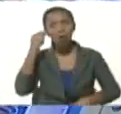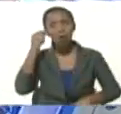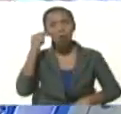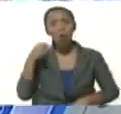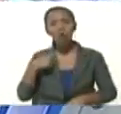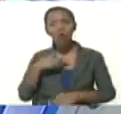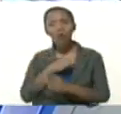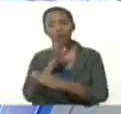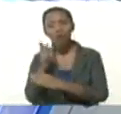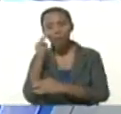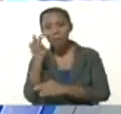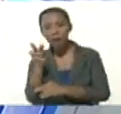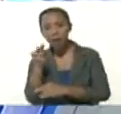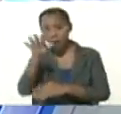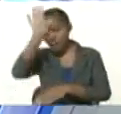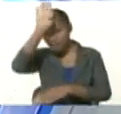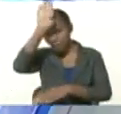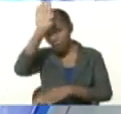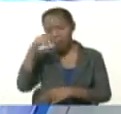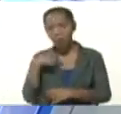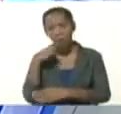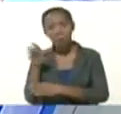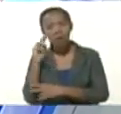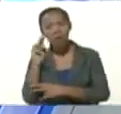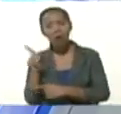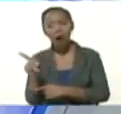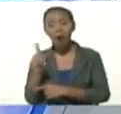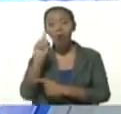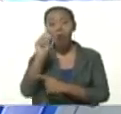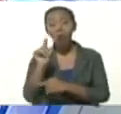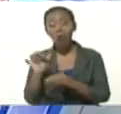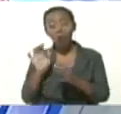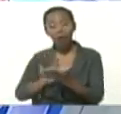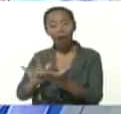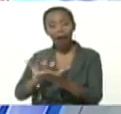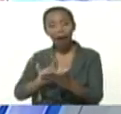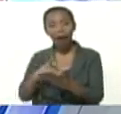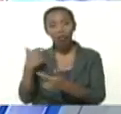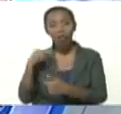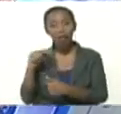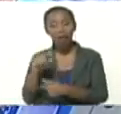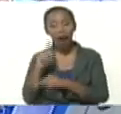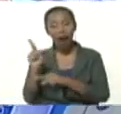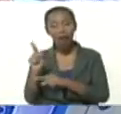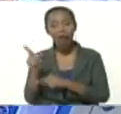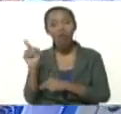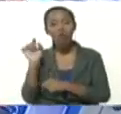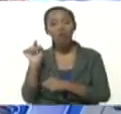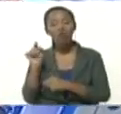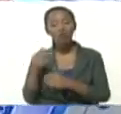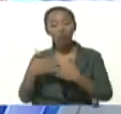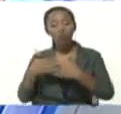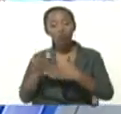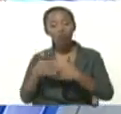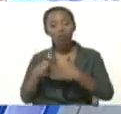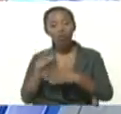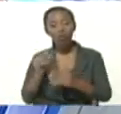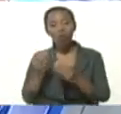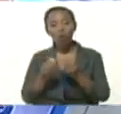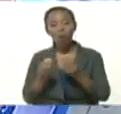Papa. Me impresionó, porque un cajero allá en Roma tenía también su ventana para las